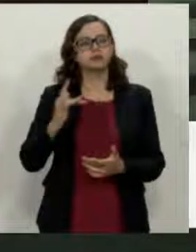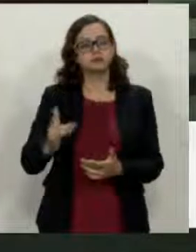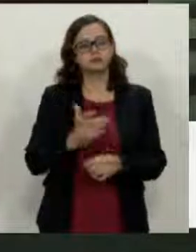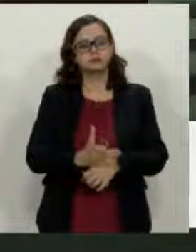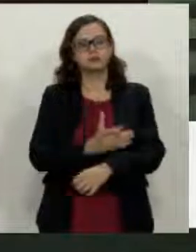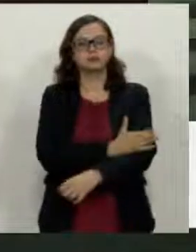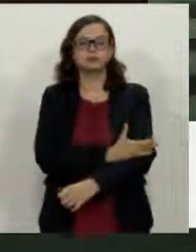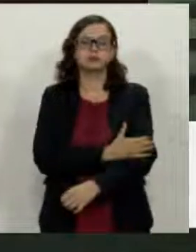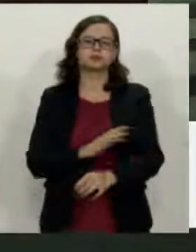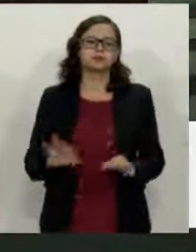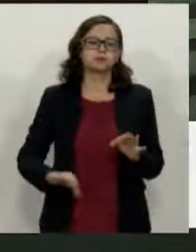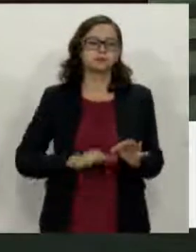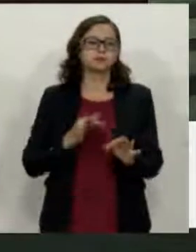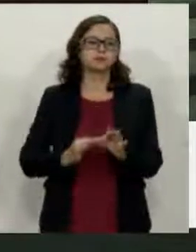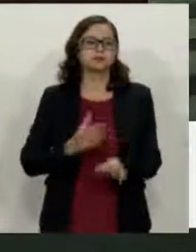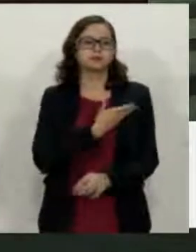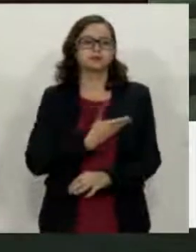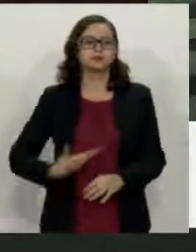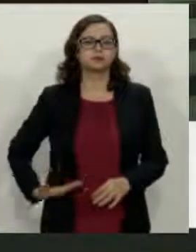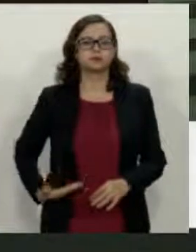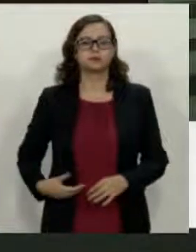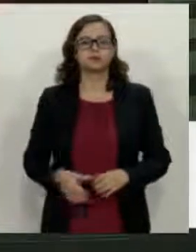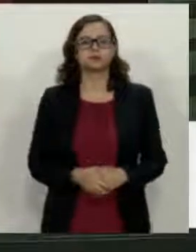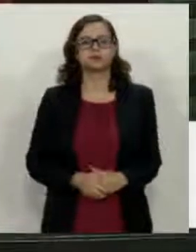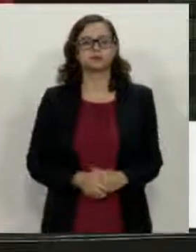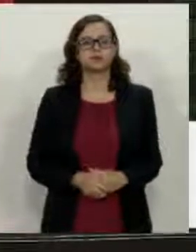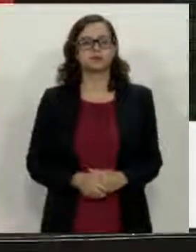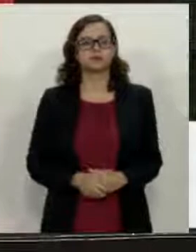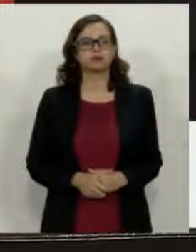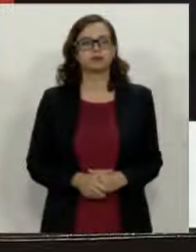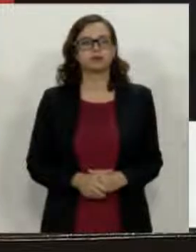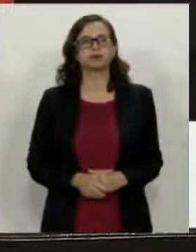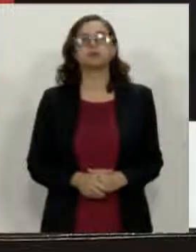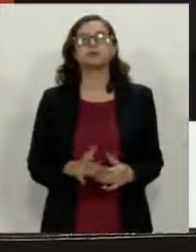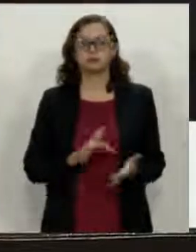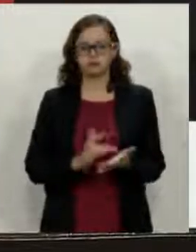Gracias, diputada. Esta presidencia saluda la visita de Kit.